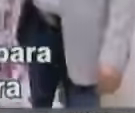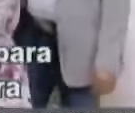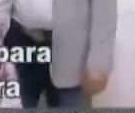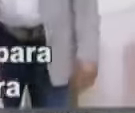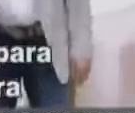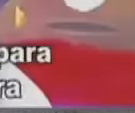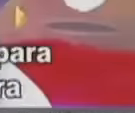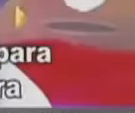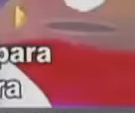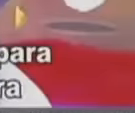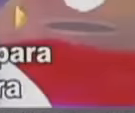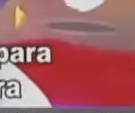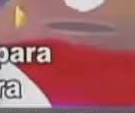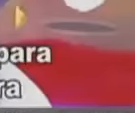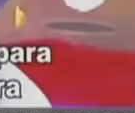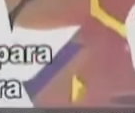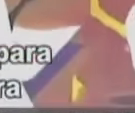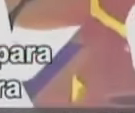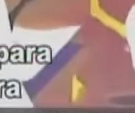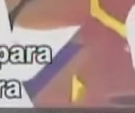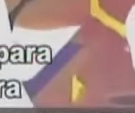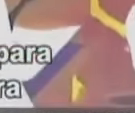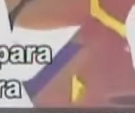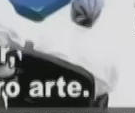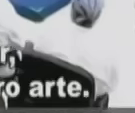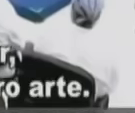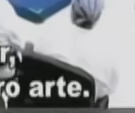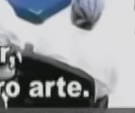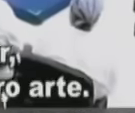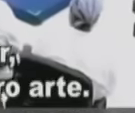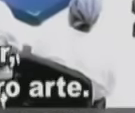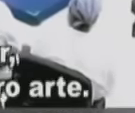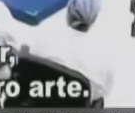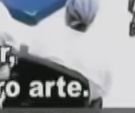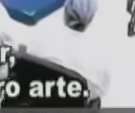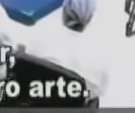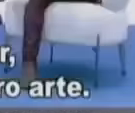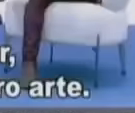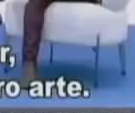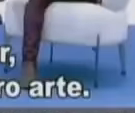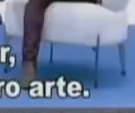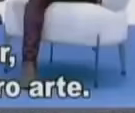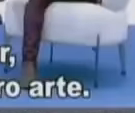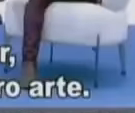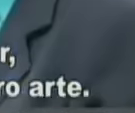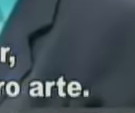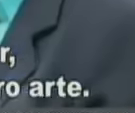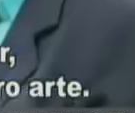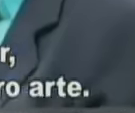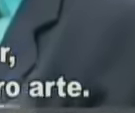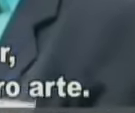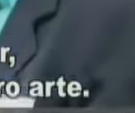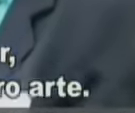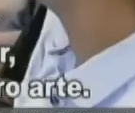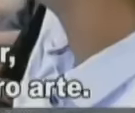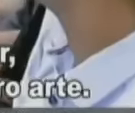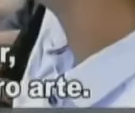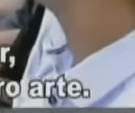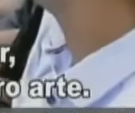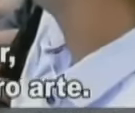a la comunidad para que se multiplique la hermosura. Desde la pasión, desde el amor, construyendo los caminos